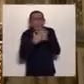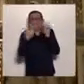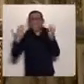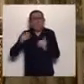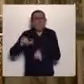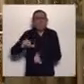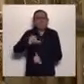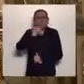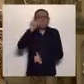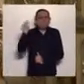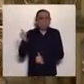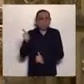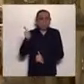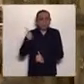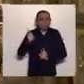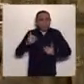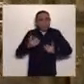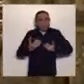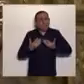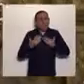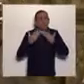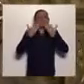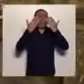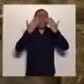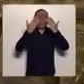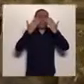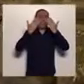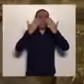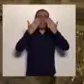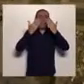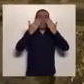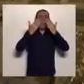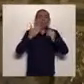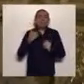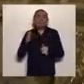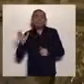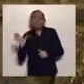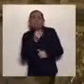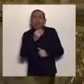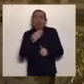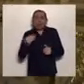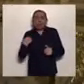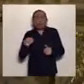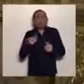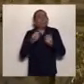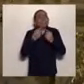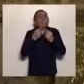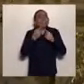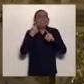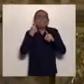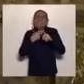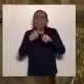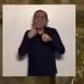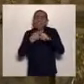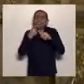de victoria y de gloria. Desde la capilla de Nuestra Señora de los Dolores, en